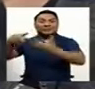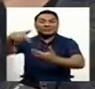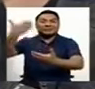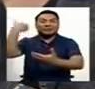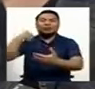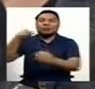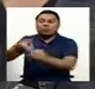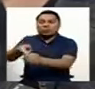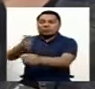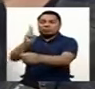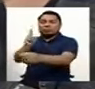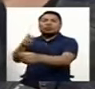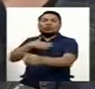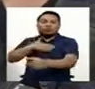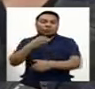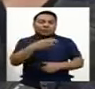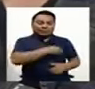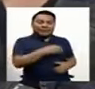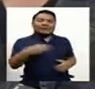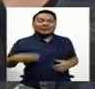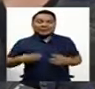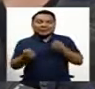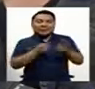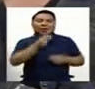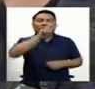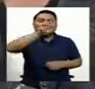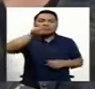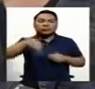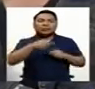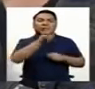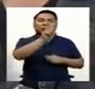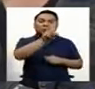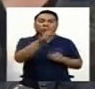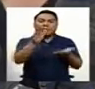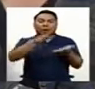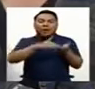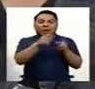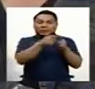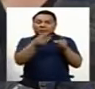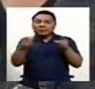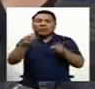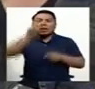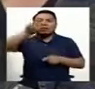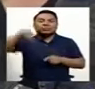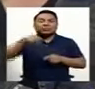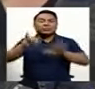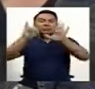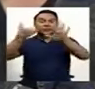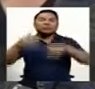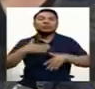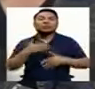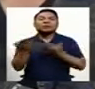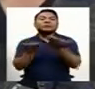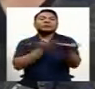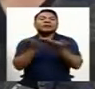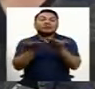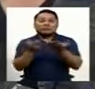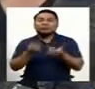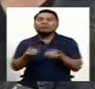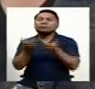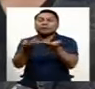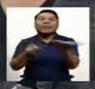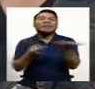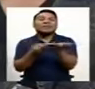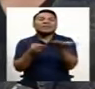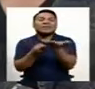los años que era ministro entre el 2001 y el 2006, dio servicios técnicos a